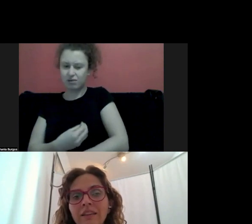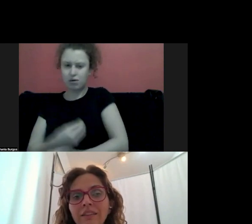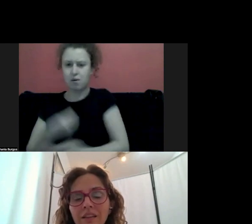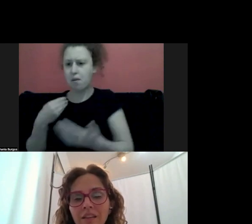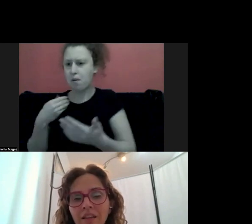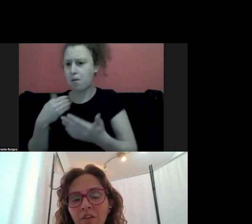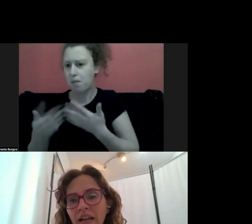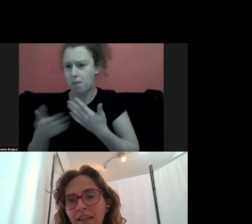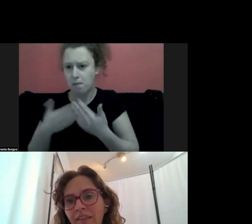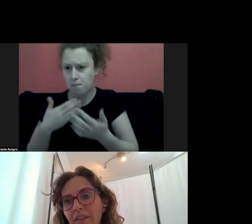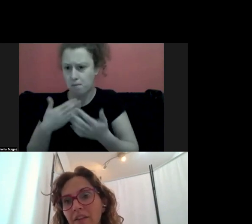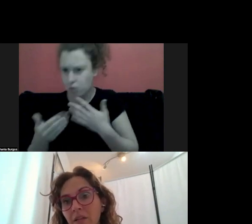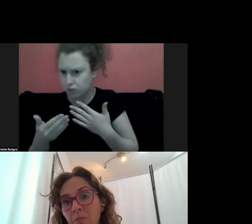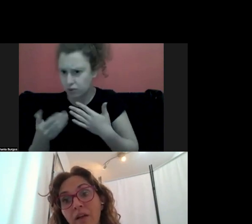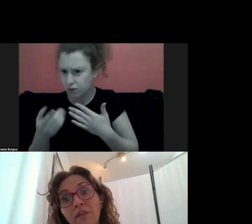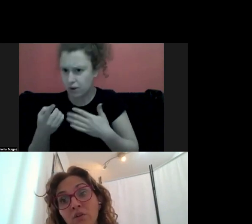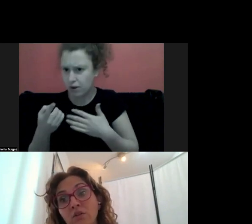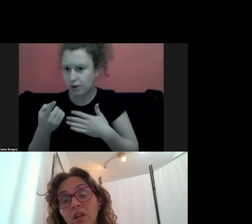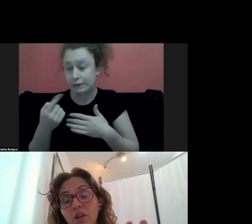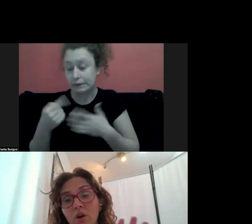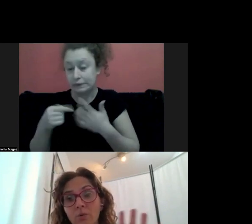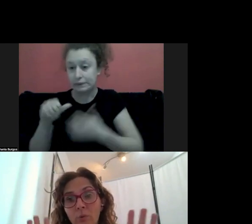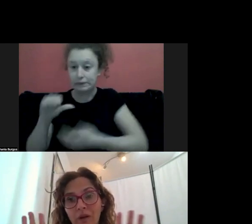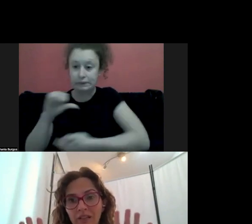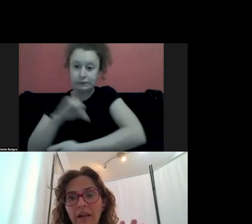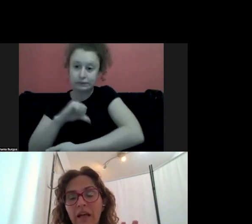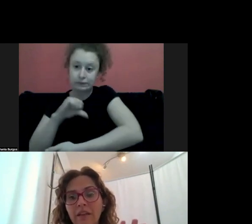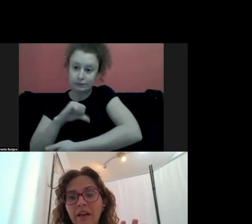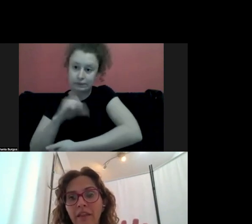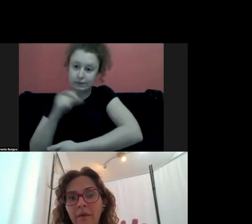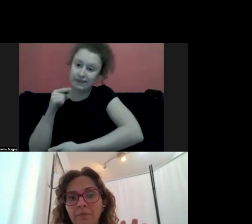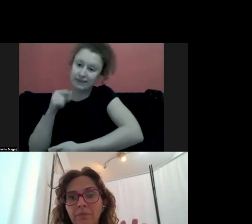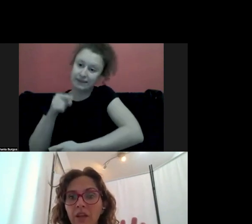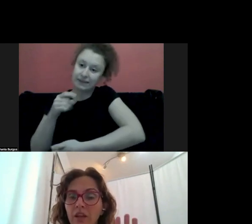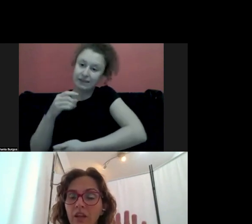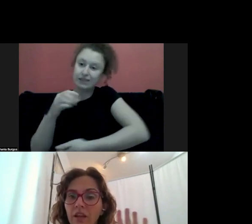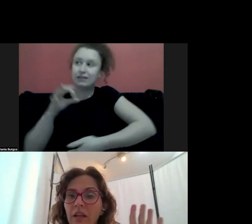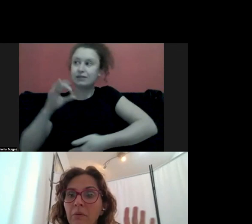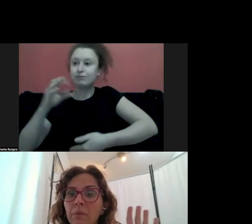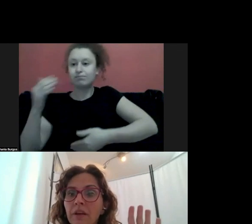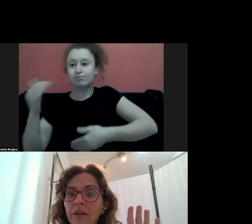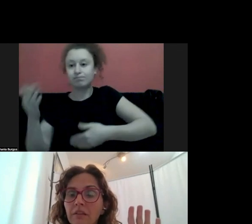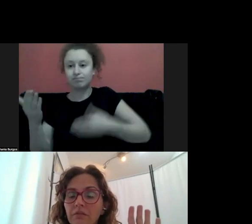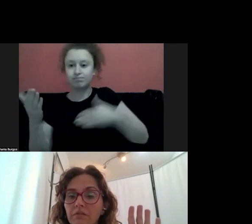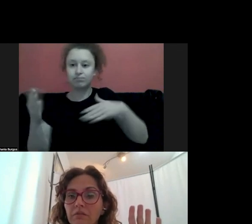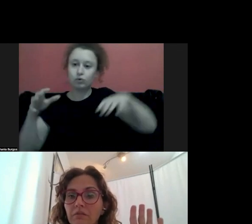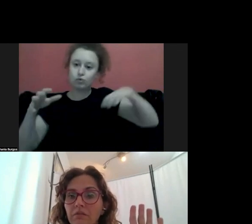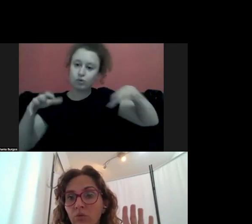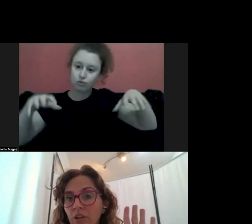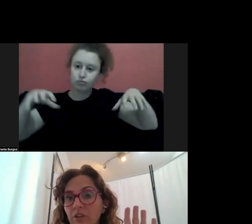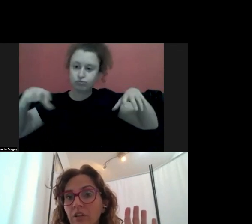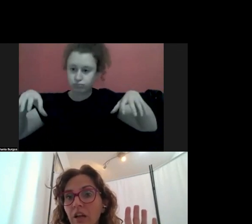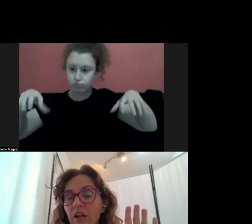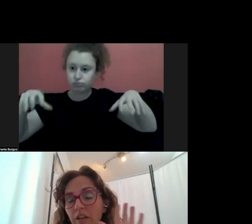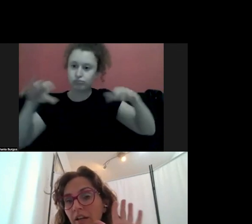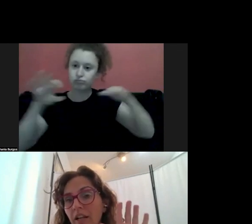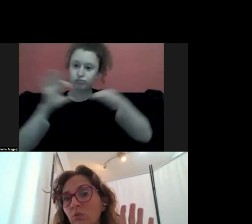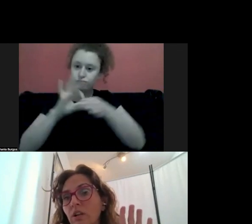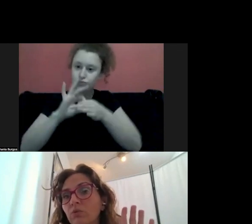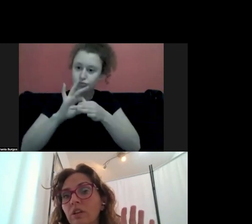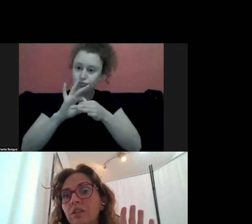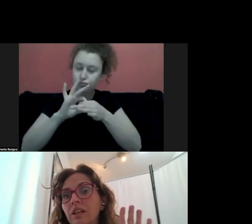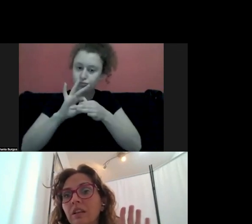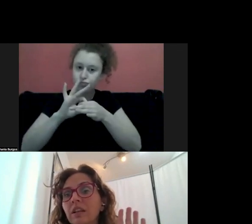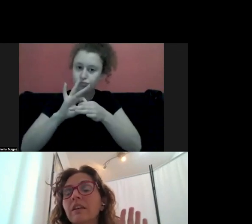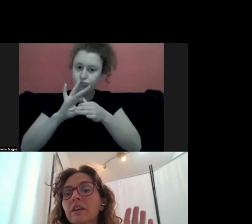una interseccionalidad de la discriminación por parte de la diada. El bebé autista, la